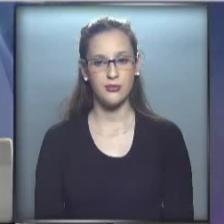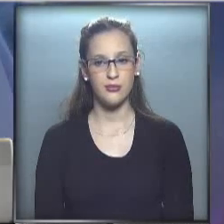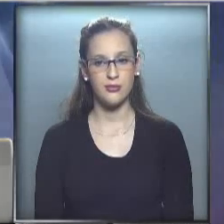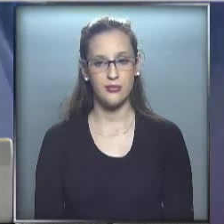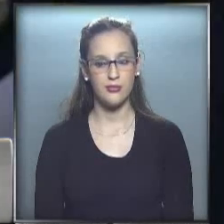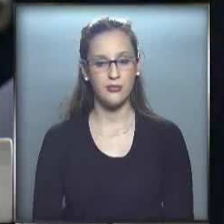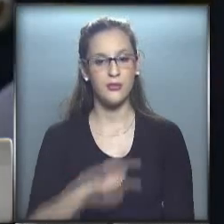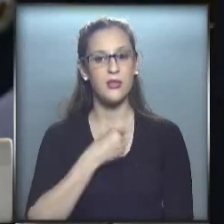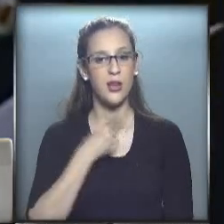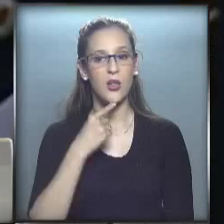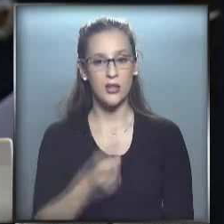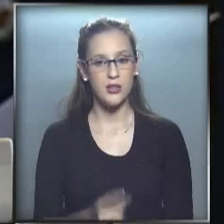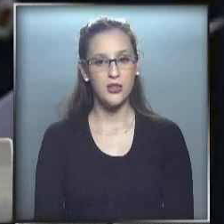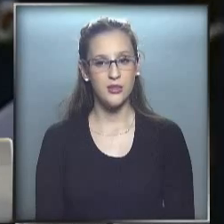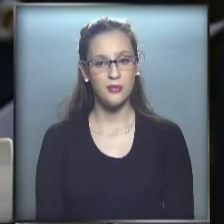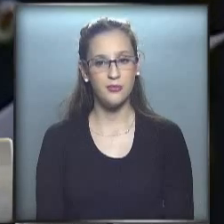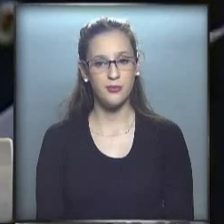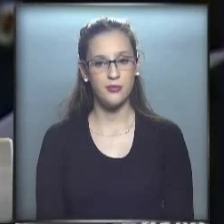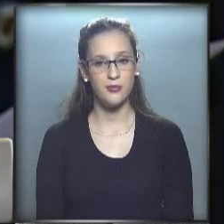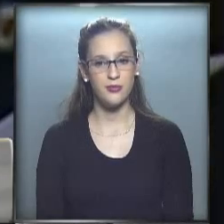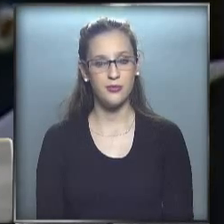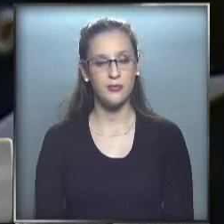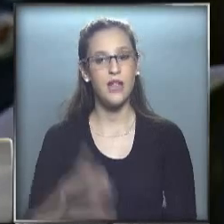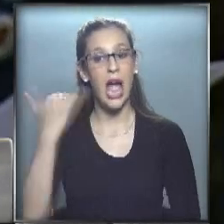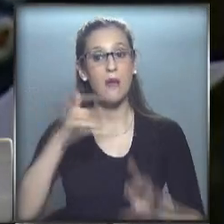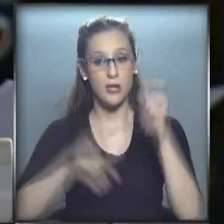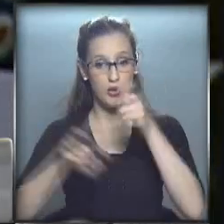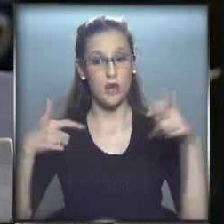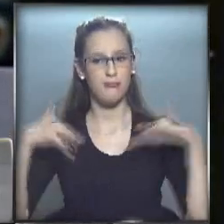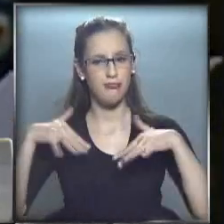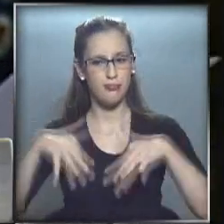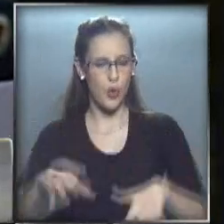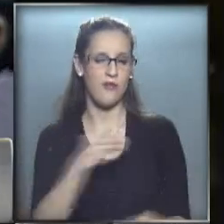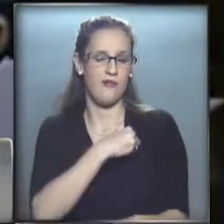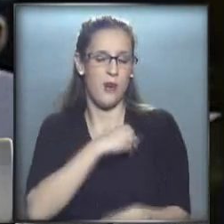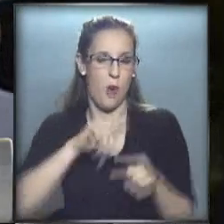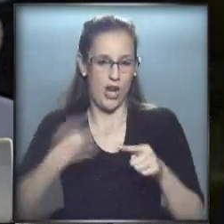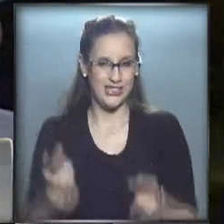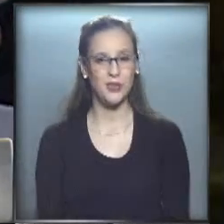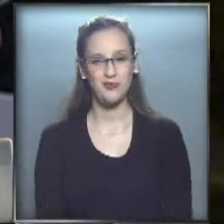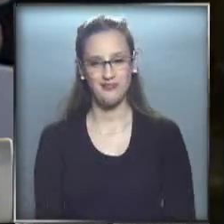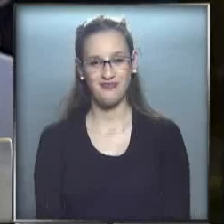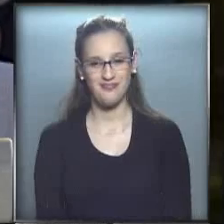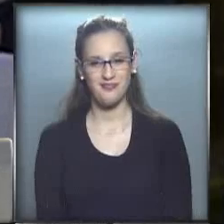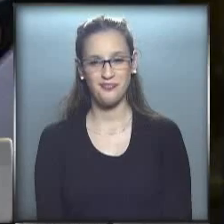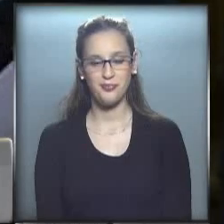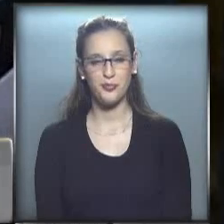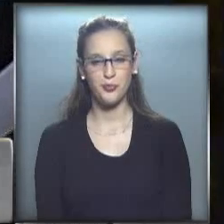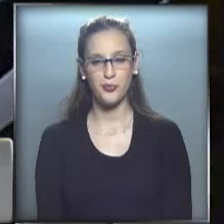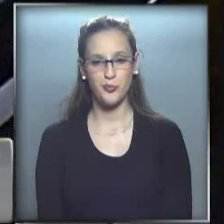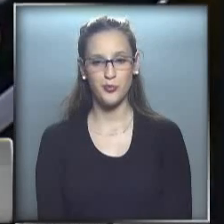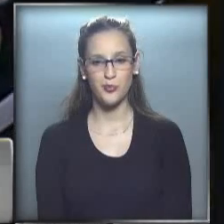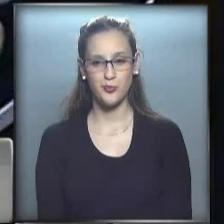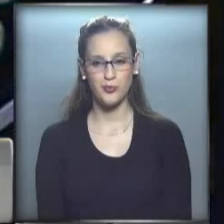Quería decir que además también están presentes los militantes políticos. Muchas. Que nunca se lo menciona, pero que se hable.